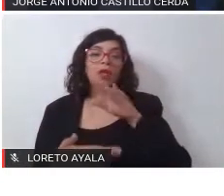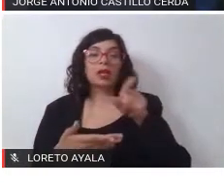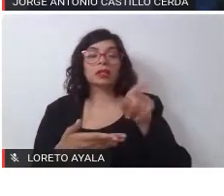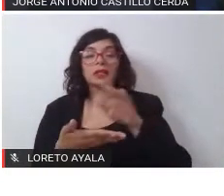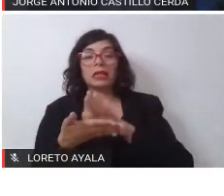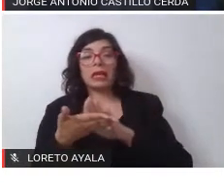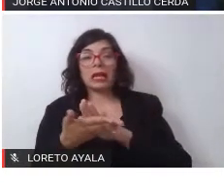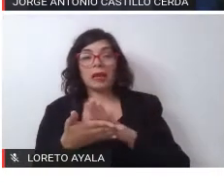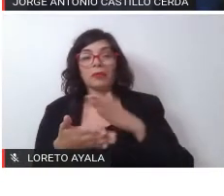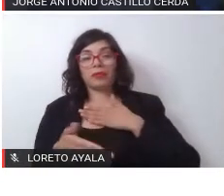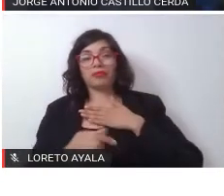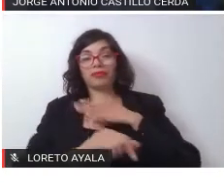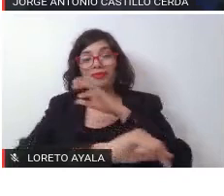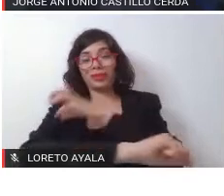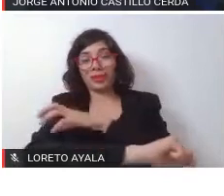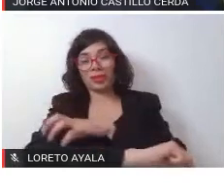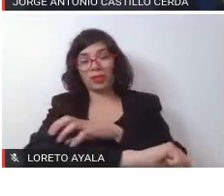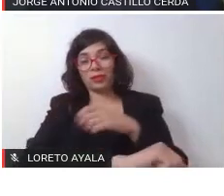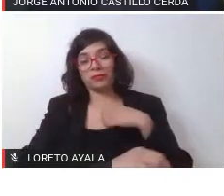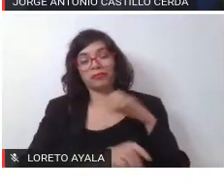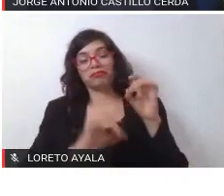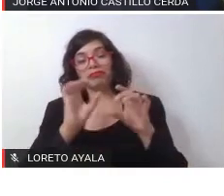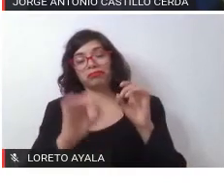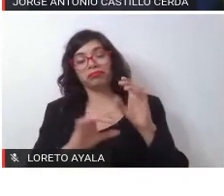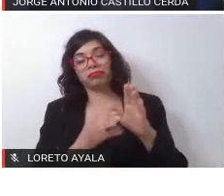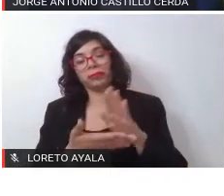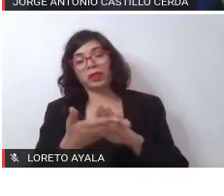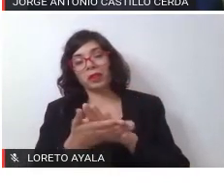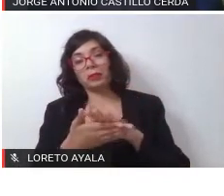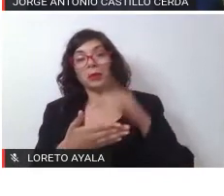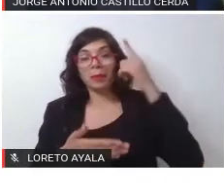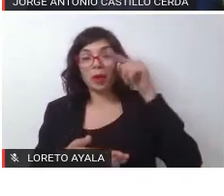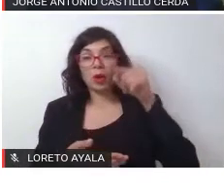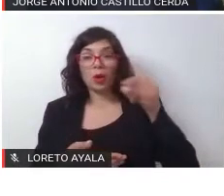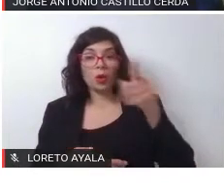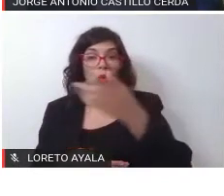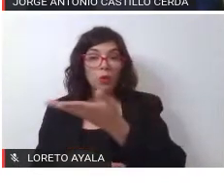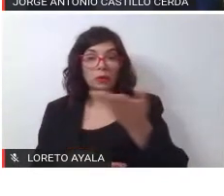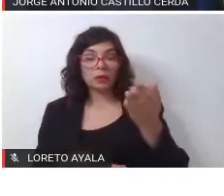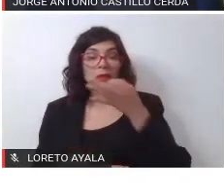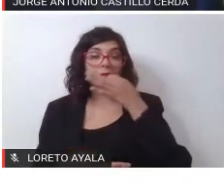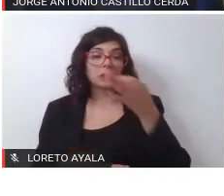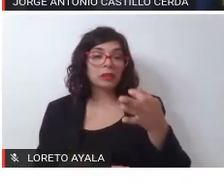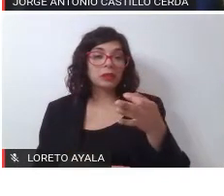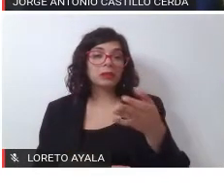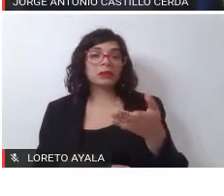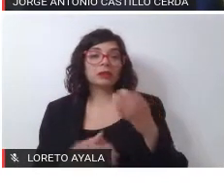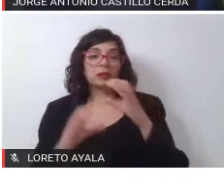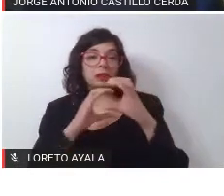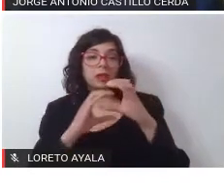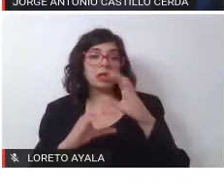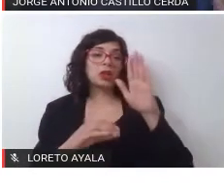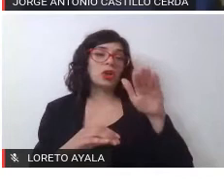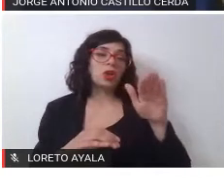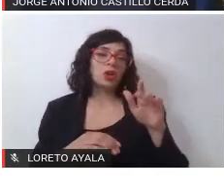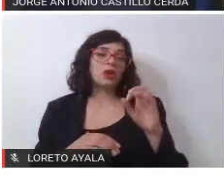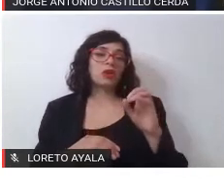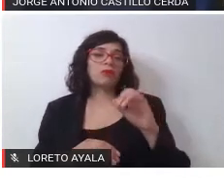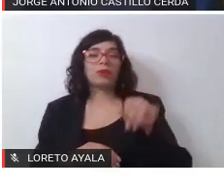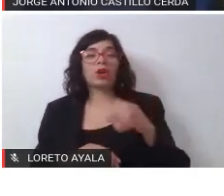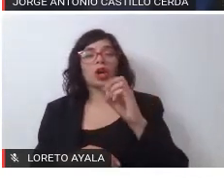mi provincia, de mi región. ¿Ya? Pero ustedes en el chat me van a decir, don Jorge, mire, o